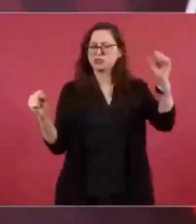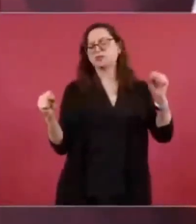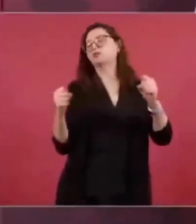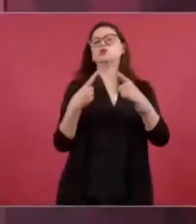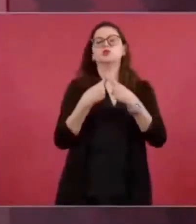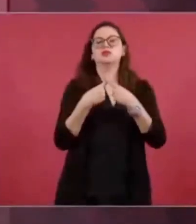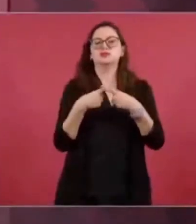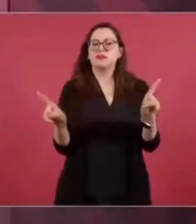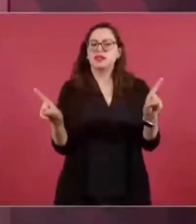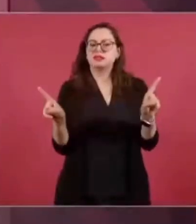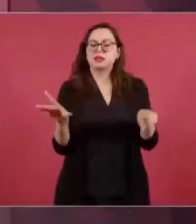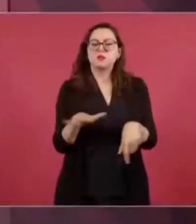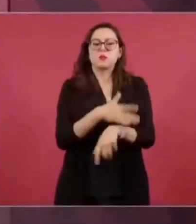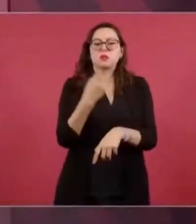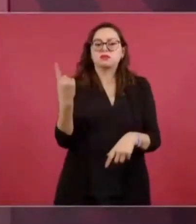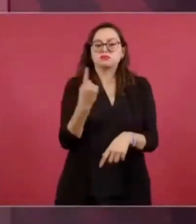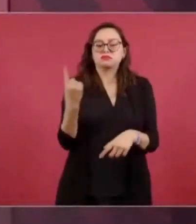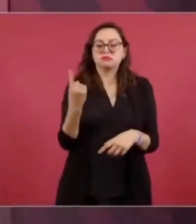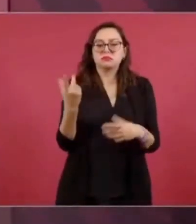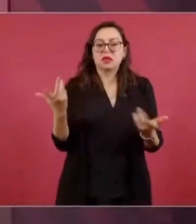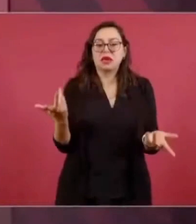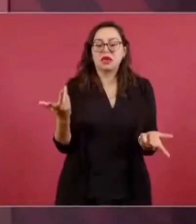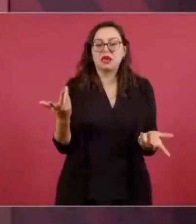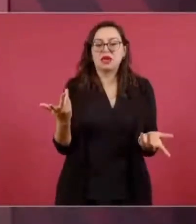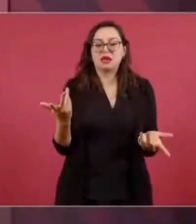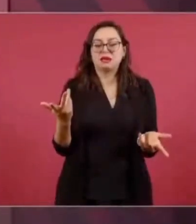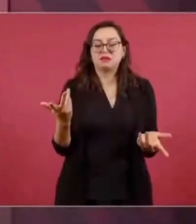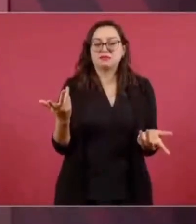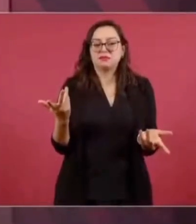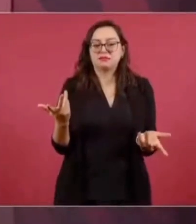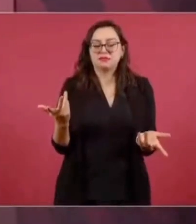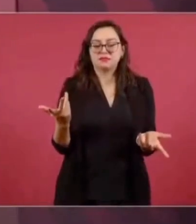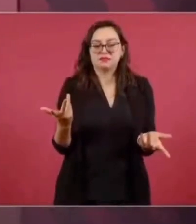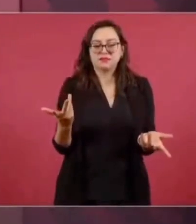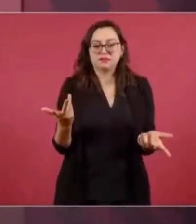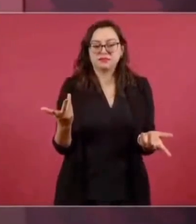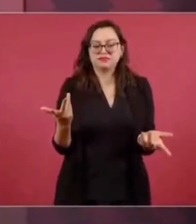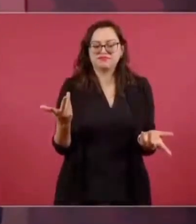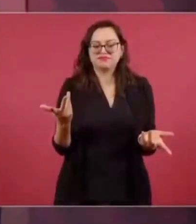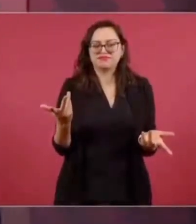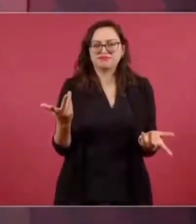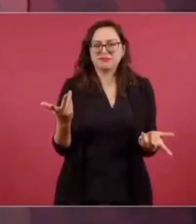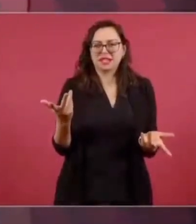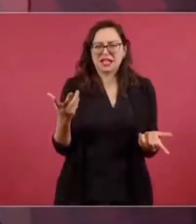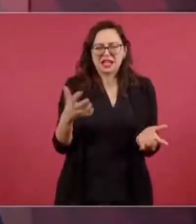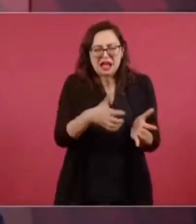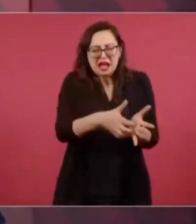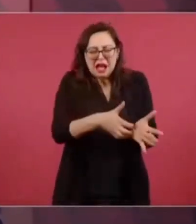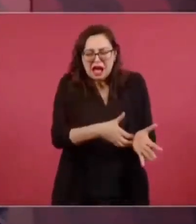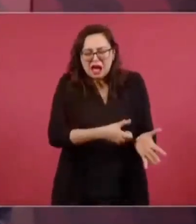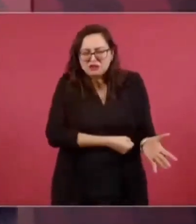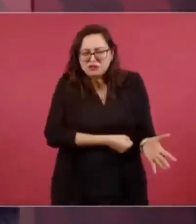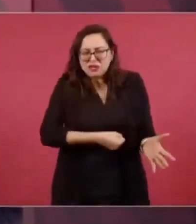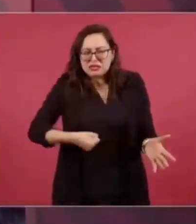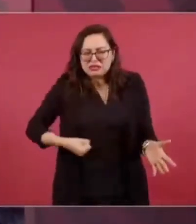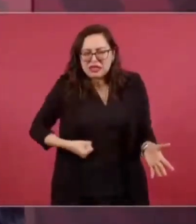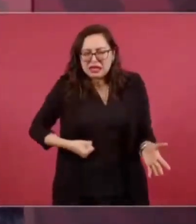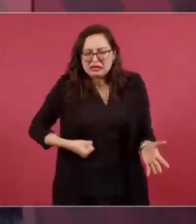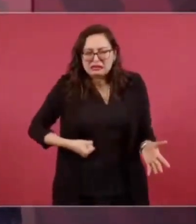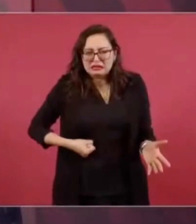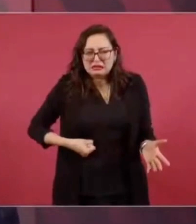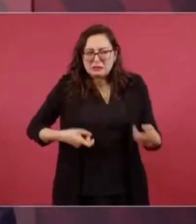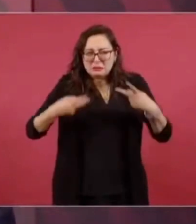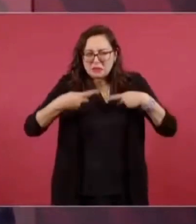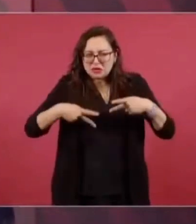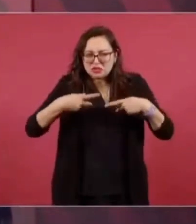despedir trabajadores. Y entonces me decían, ¿cómo va usted a hablar de eso? ¿Usted va a despedir